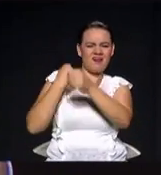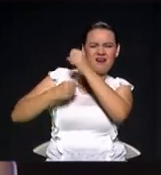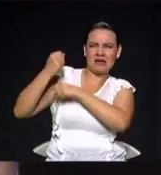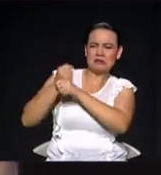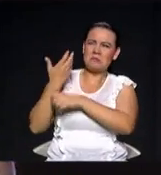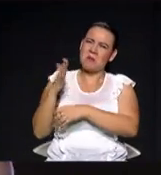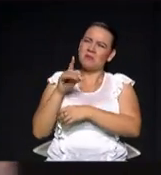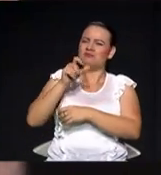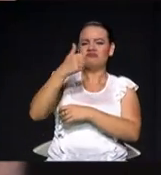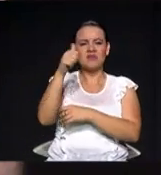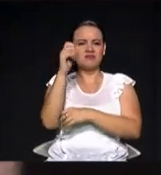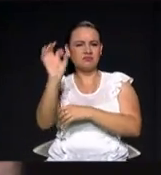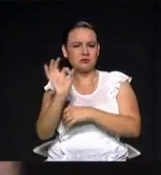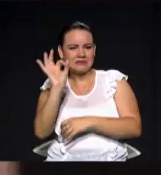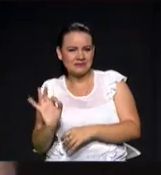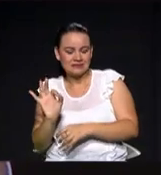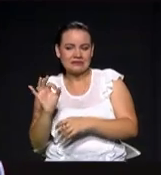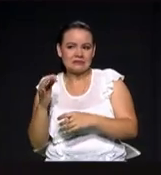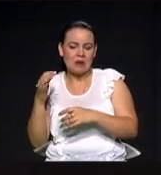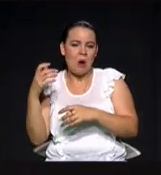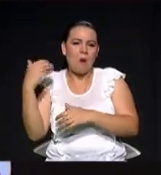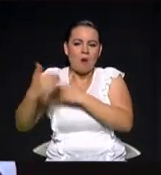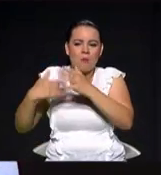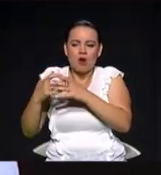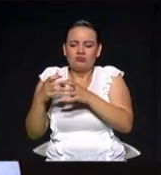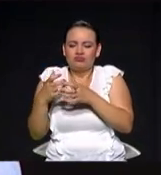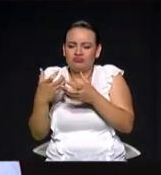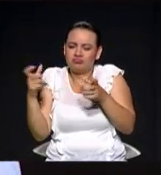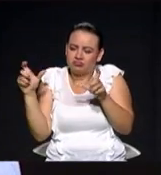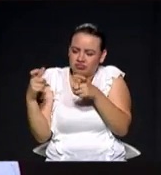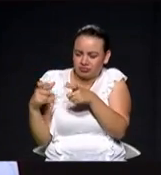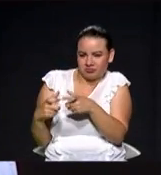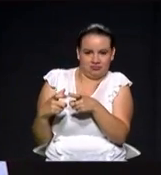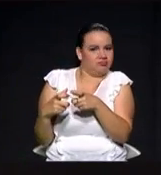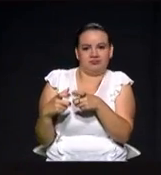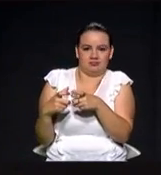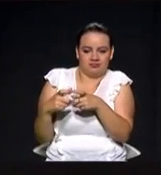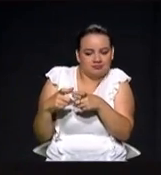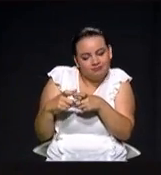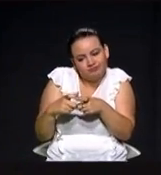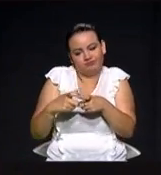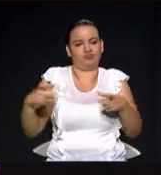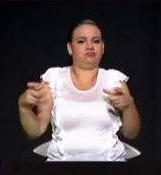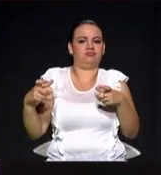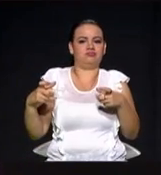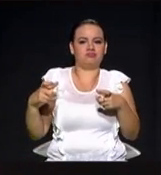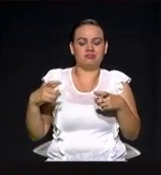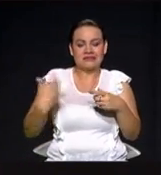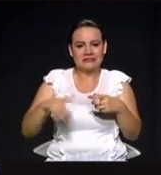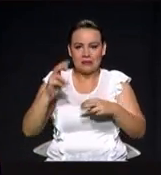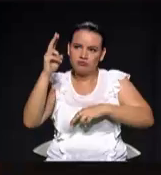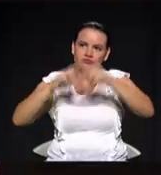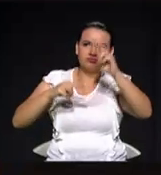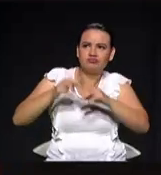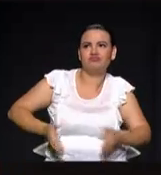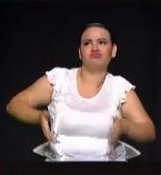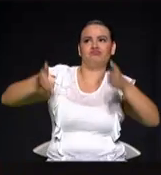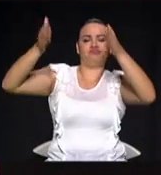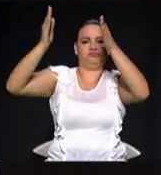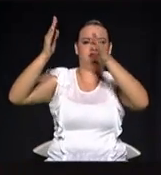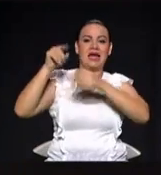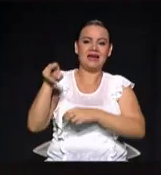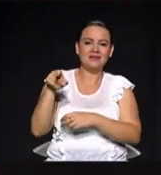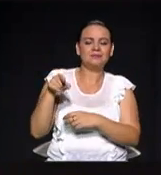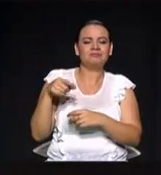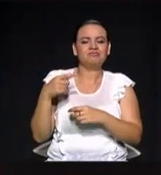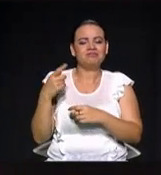a otros municipios del área metropolitana hay que regresar la construcción a medellín tres rutas en el nuevo para con la cuarta revolución